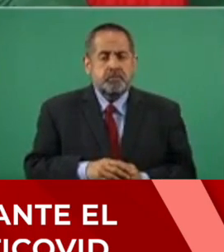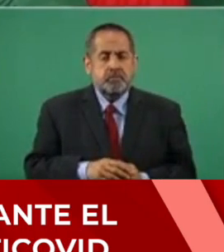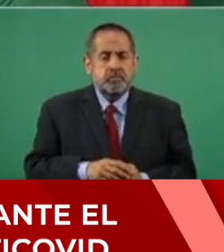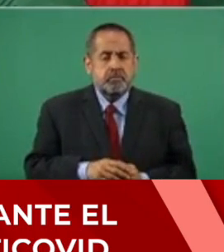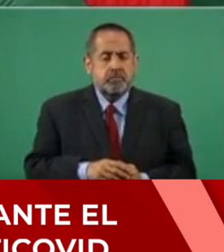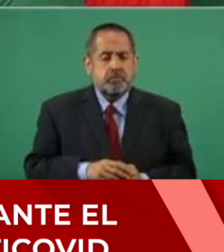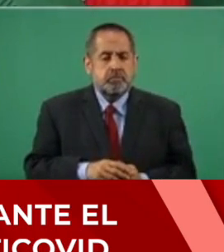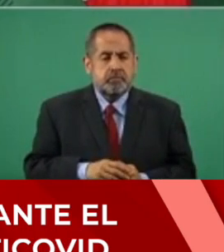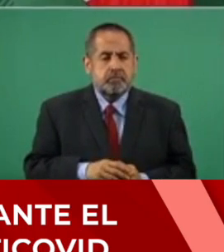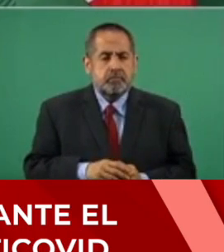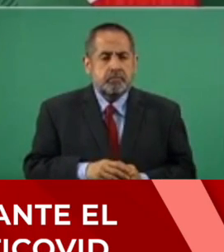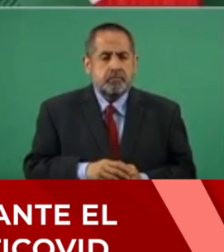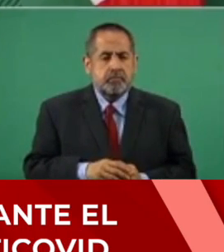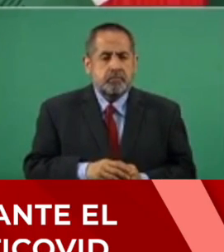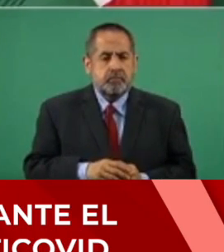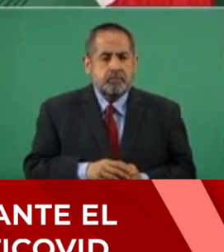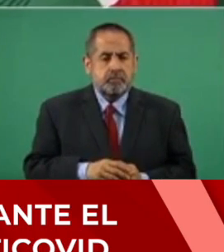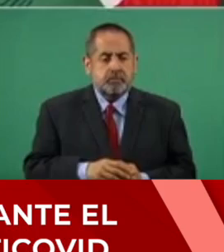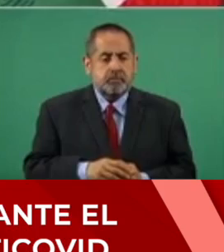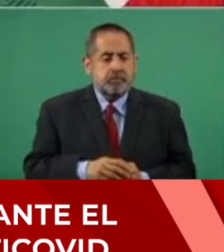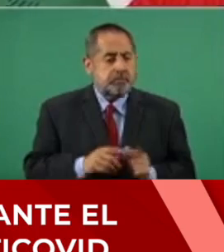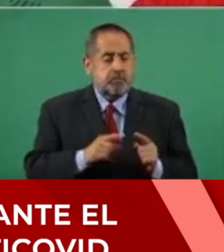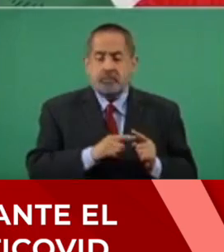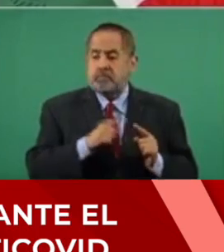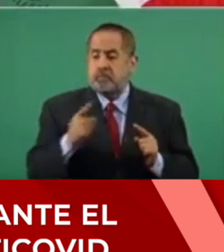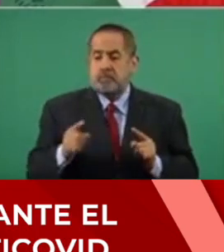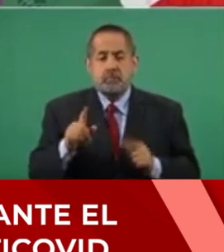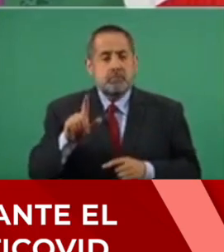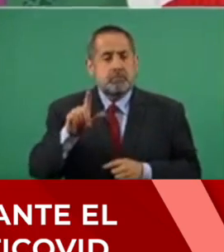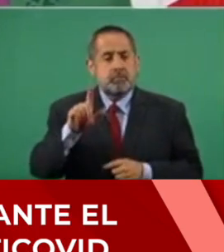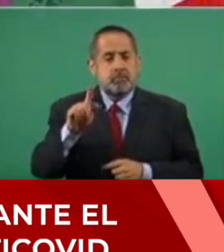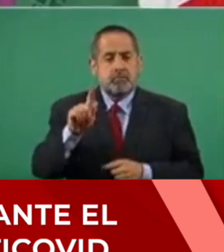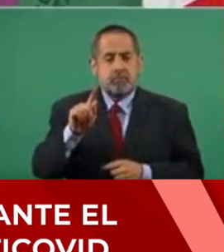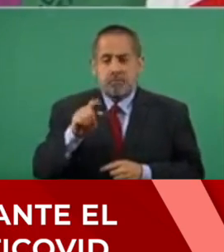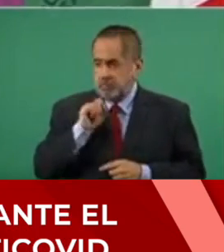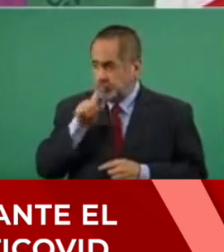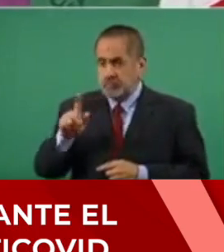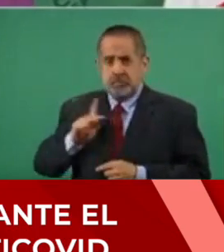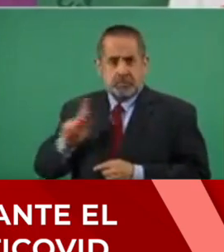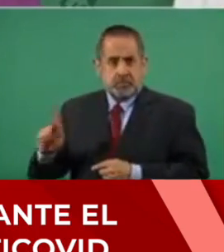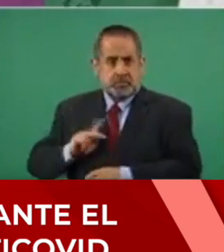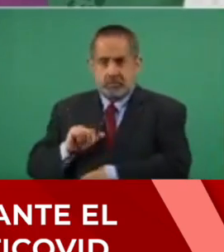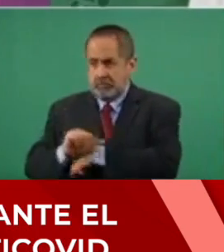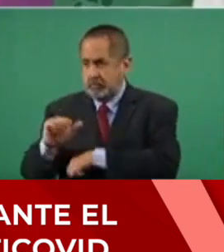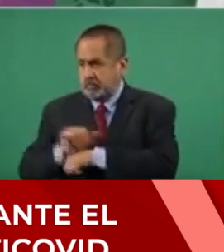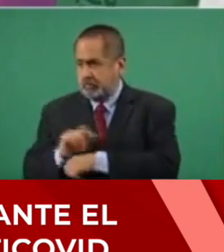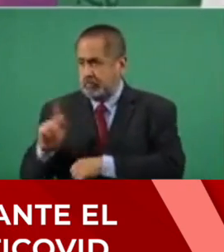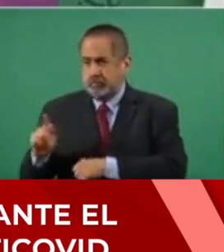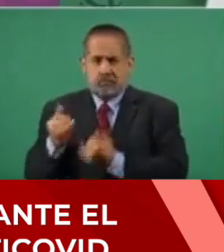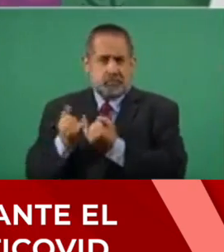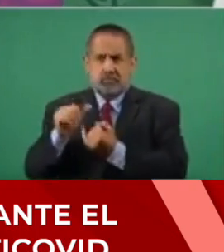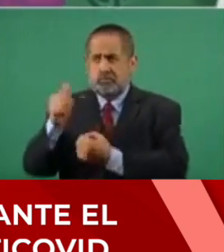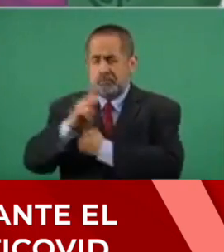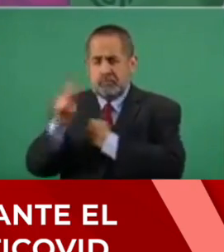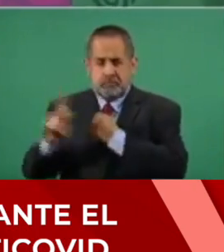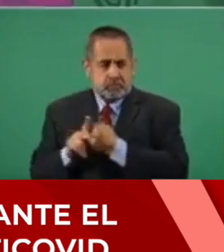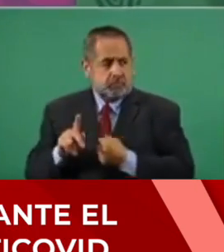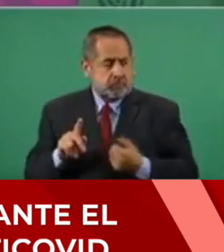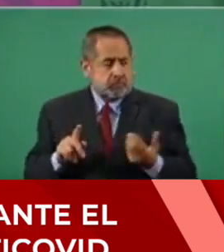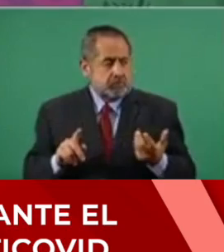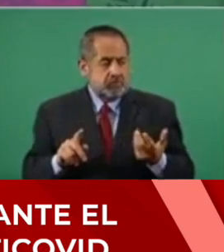él 70 restantes donde estamos nosotros y muchos otros